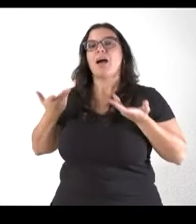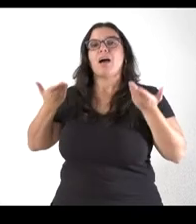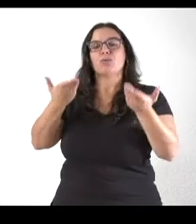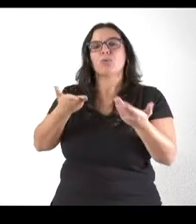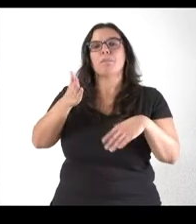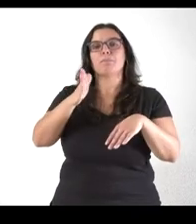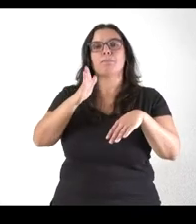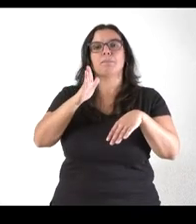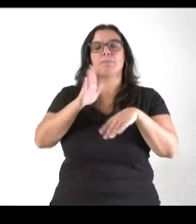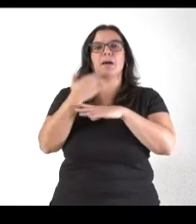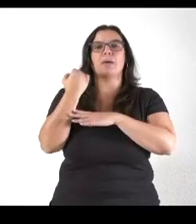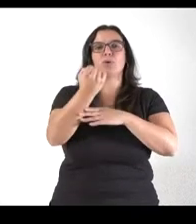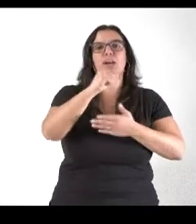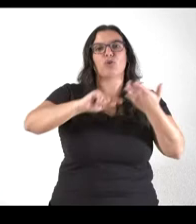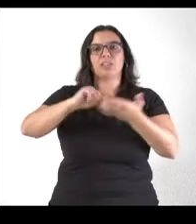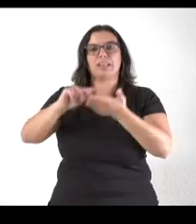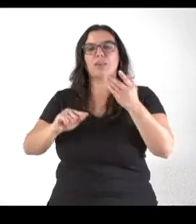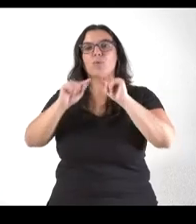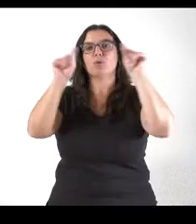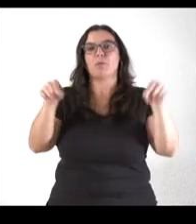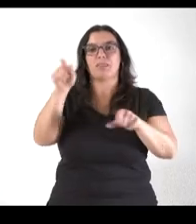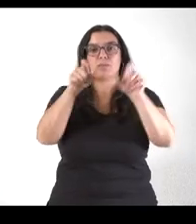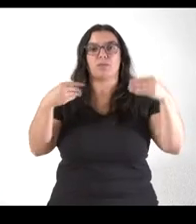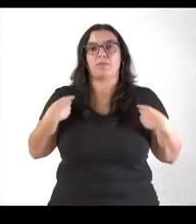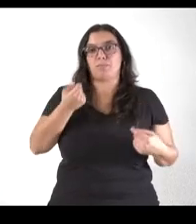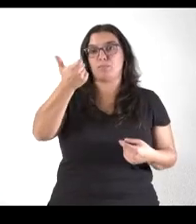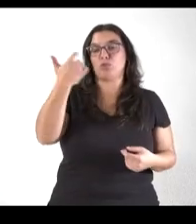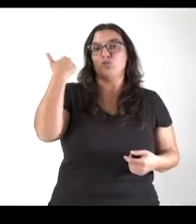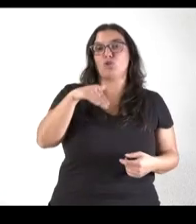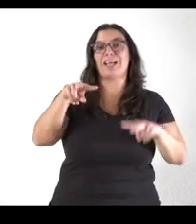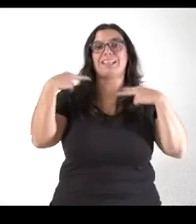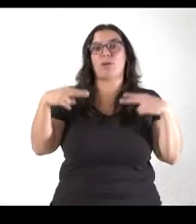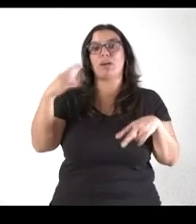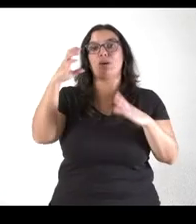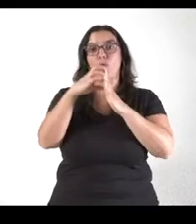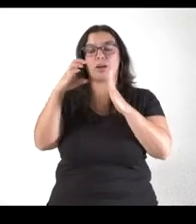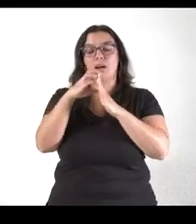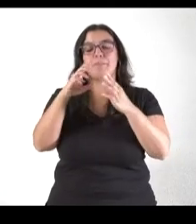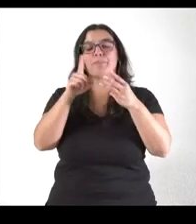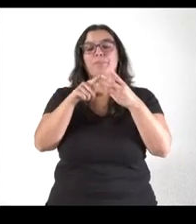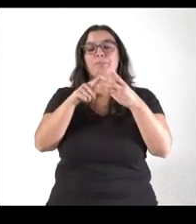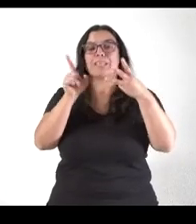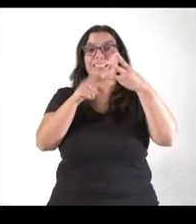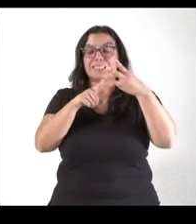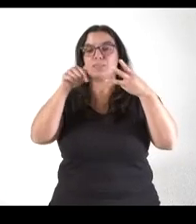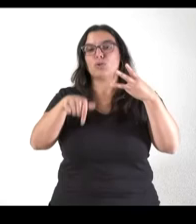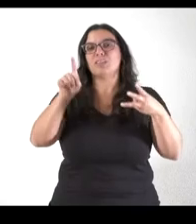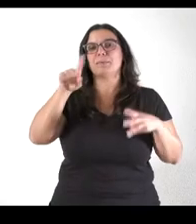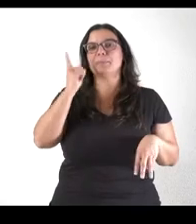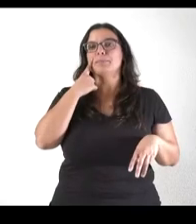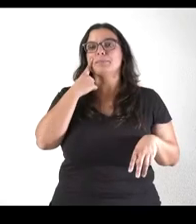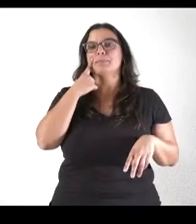de respaldo a la contratación en las provincias despobladas es Soria teruel y cuenca y En tercer lugar hoy hemos conocido